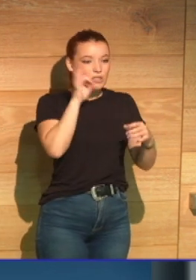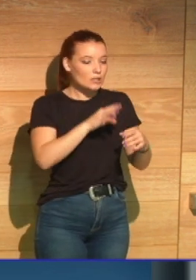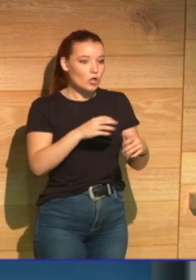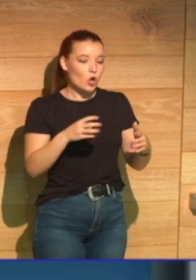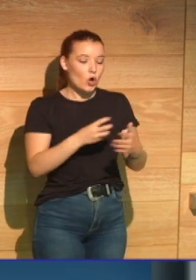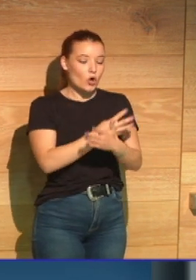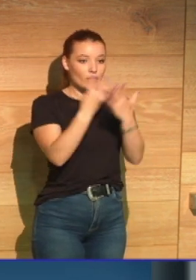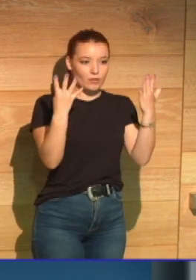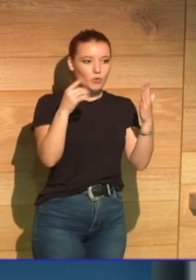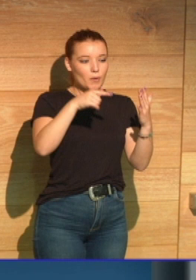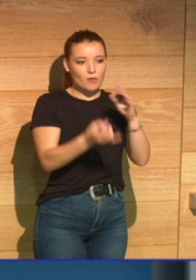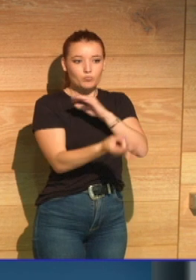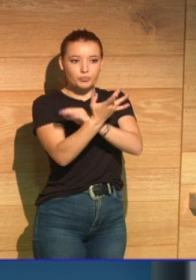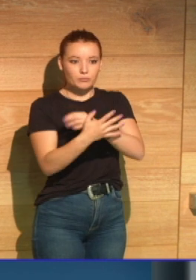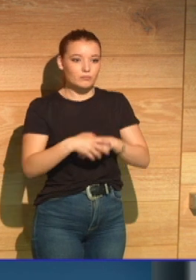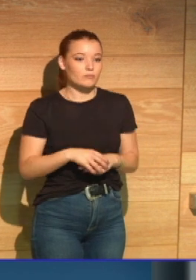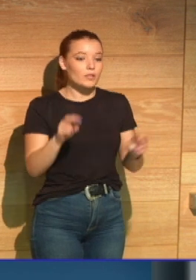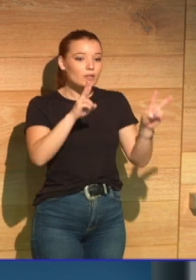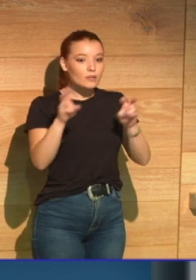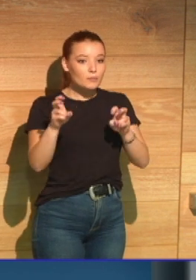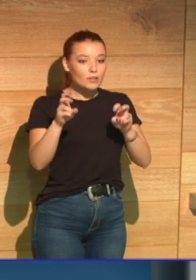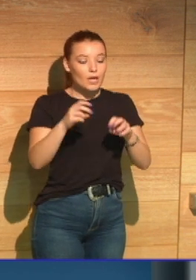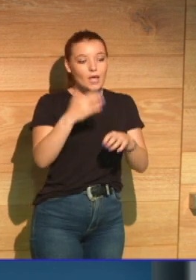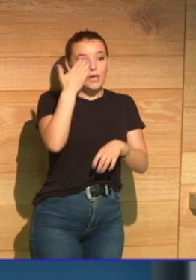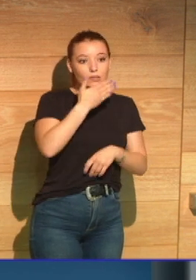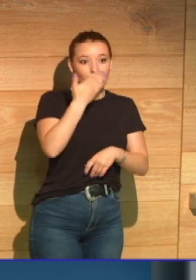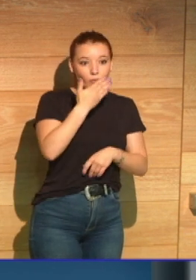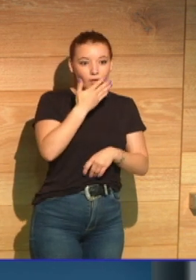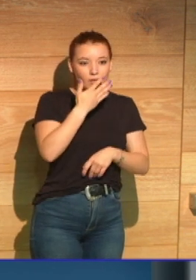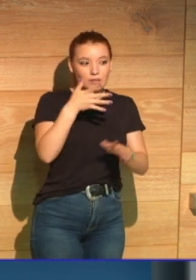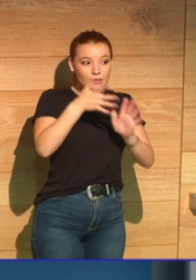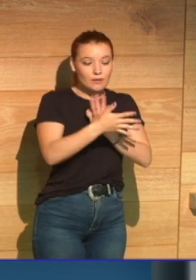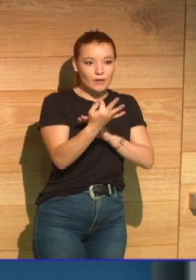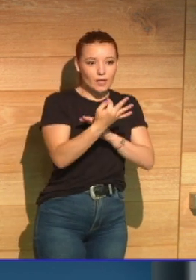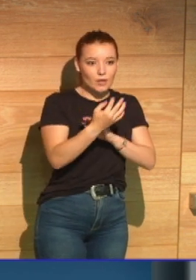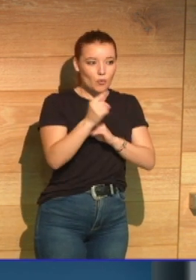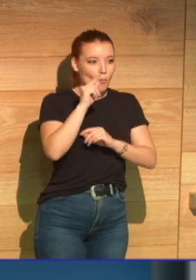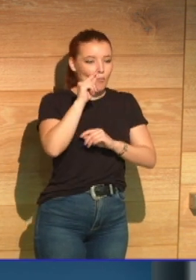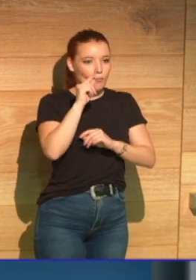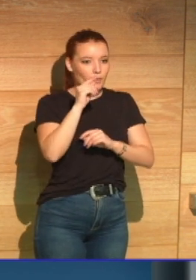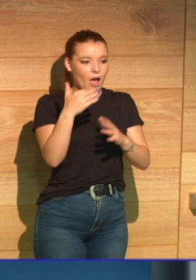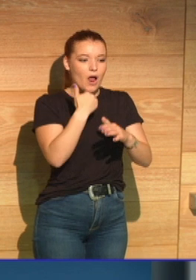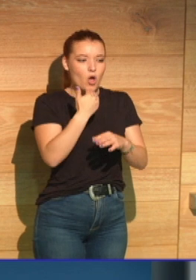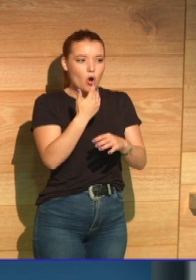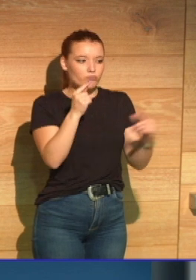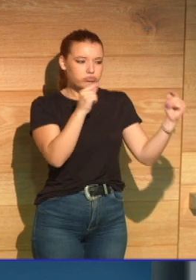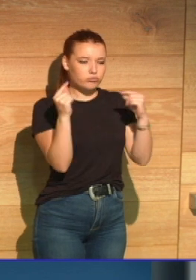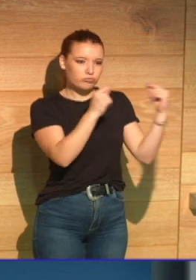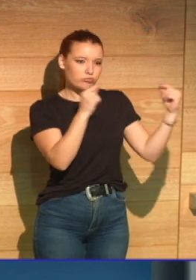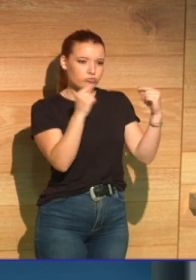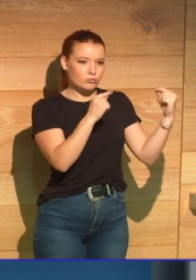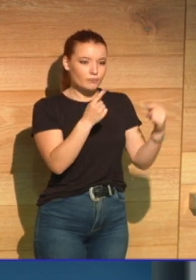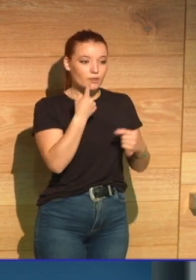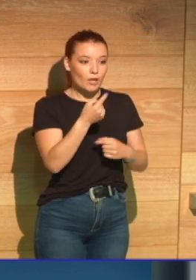el contexto de las sociedades de la información, la escuela había sido uno de los puntos más discutidos y se había dicho que en la sociedad del aprendizaje